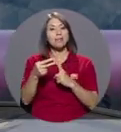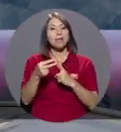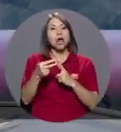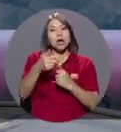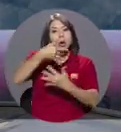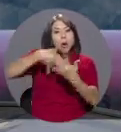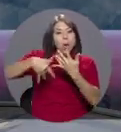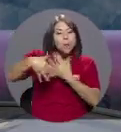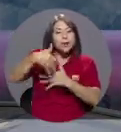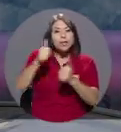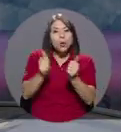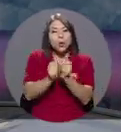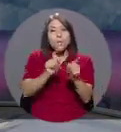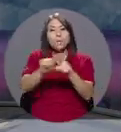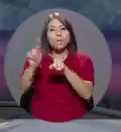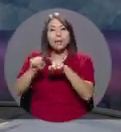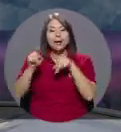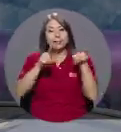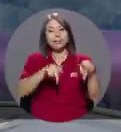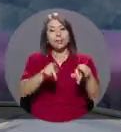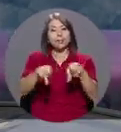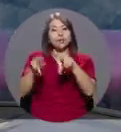con varias personas que